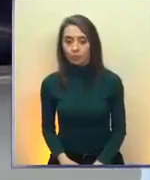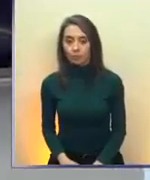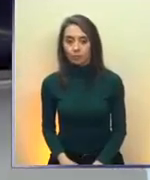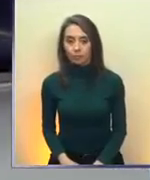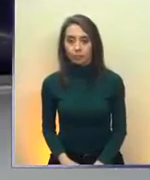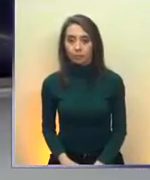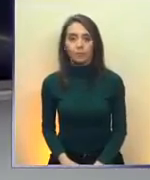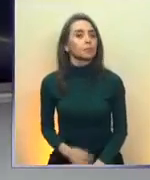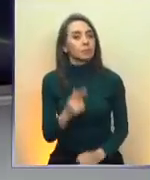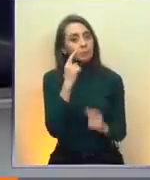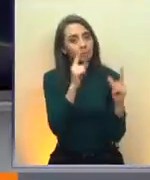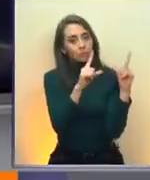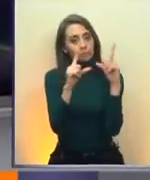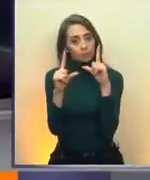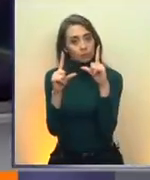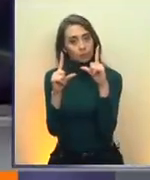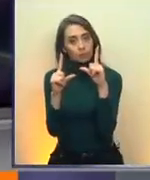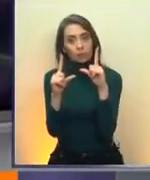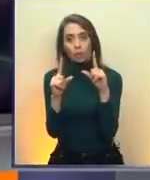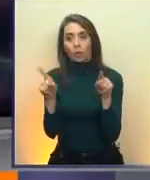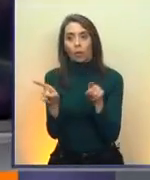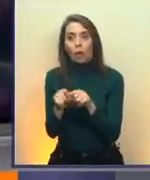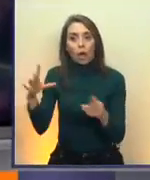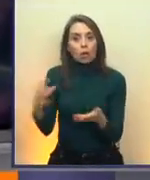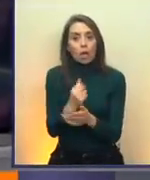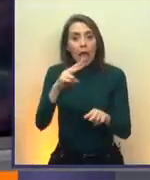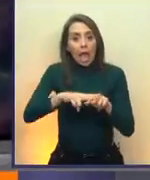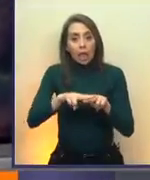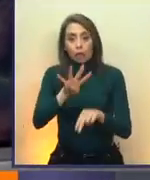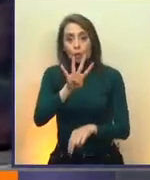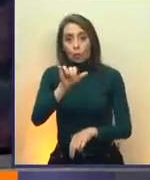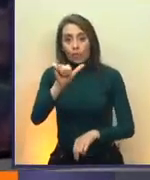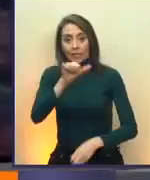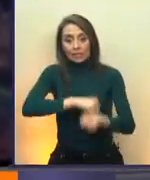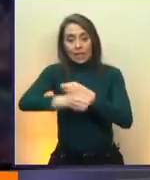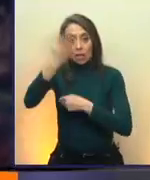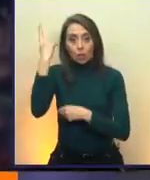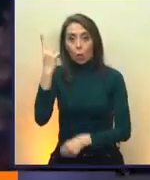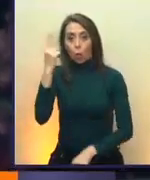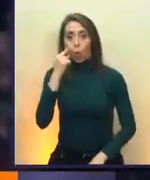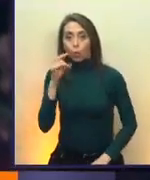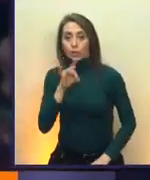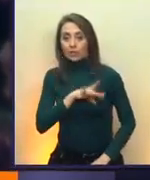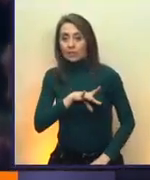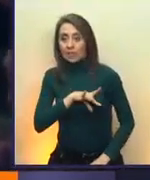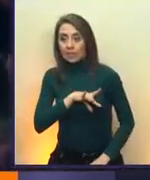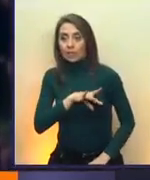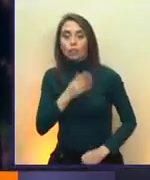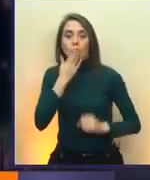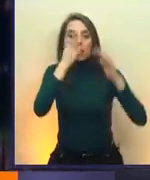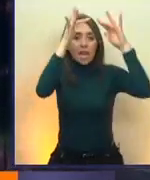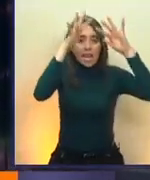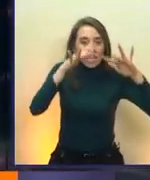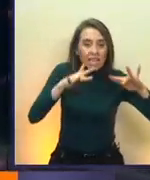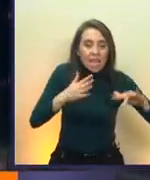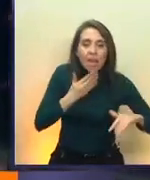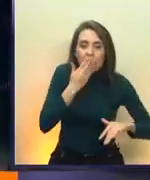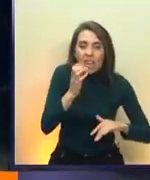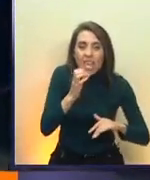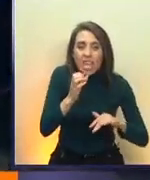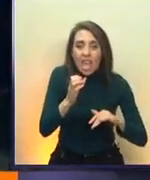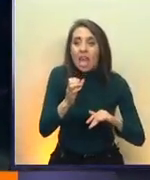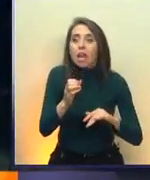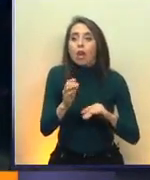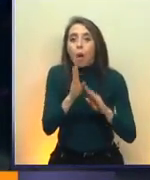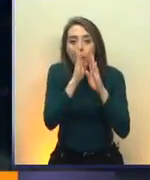La siguiente fue una hazaña épica. Hace 46 años, un chileno se abrió paso por la nieve y el hielo en trineos tirados